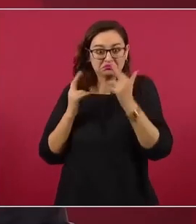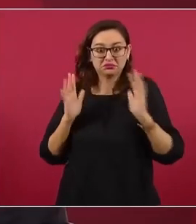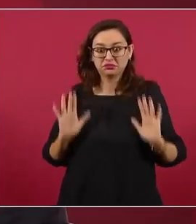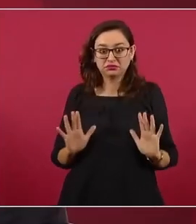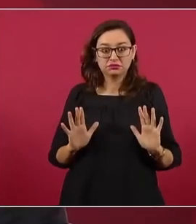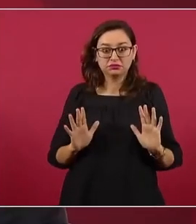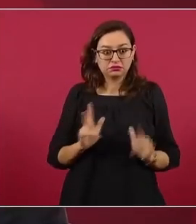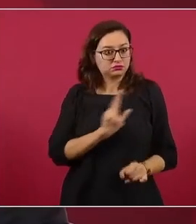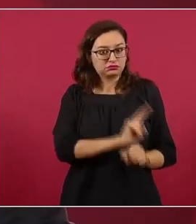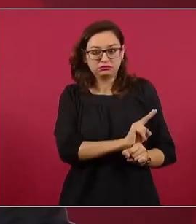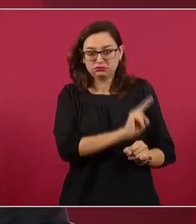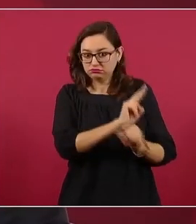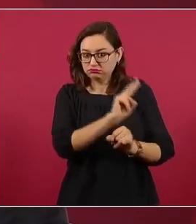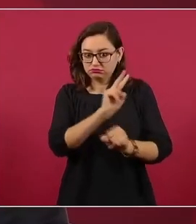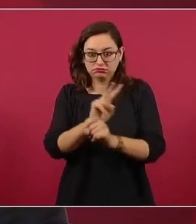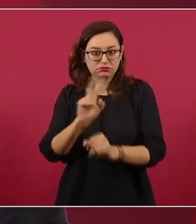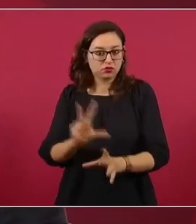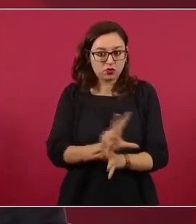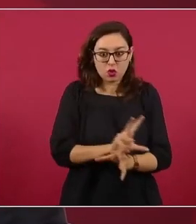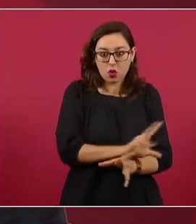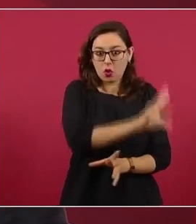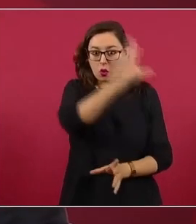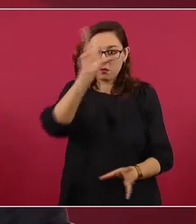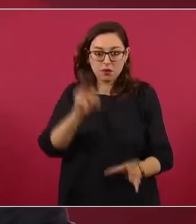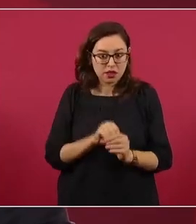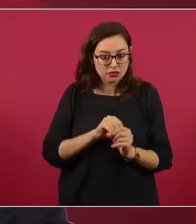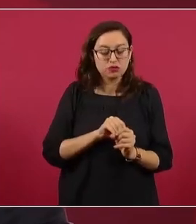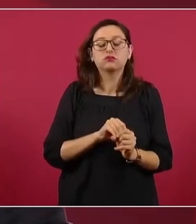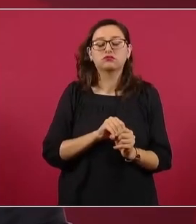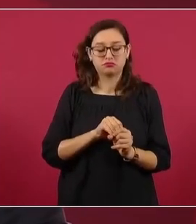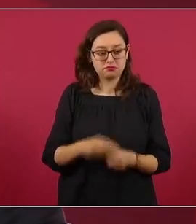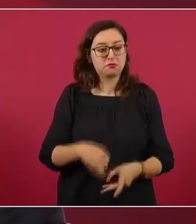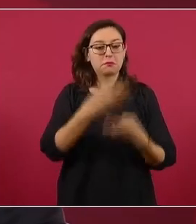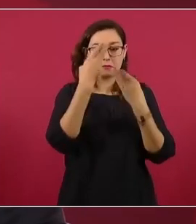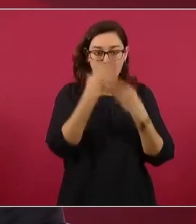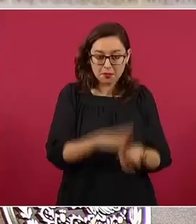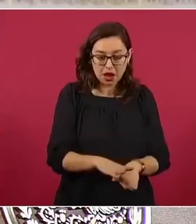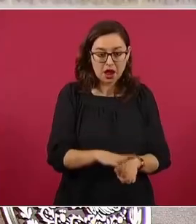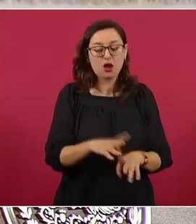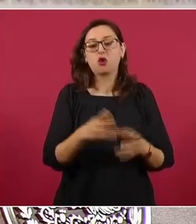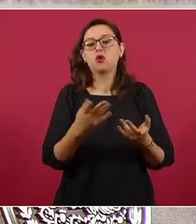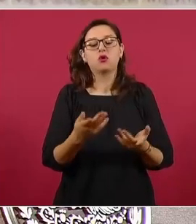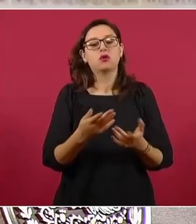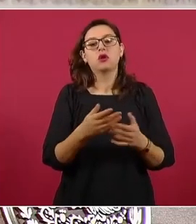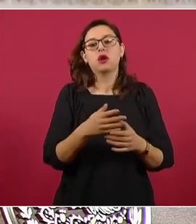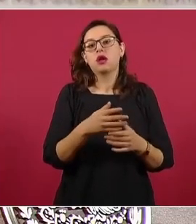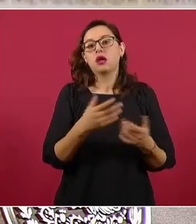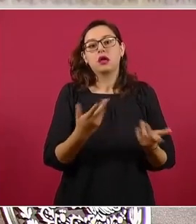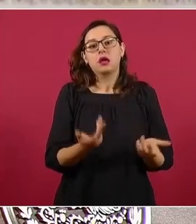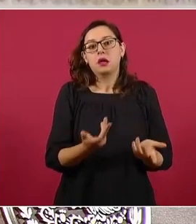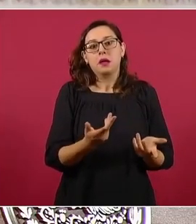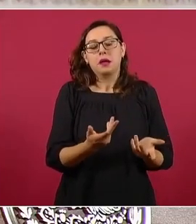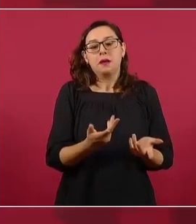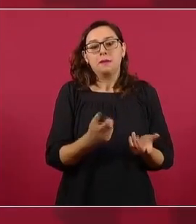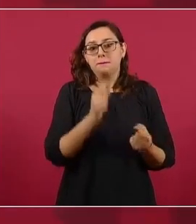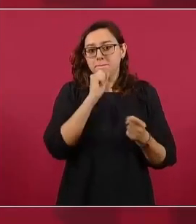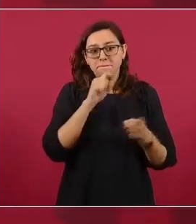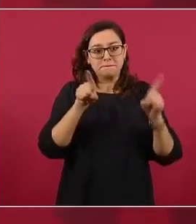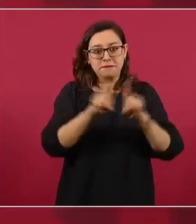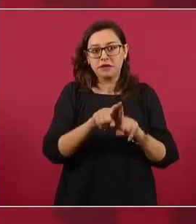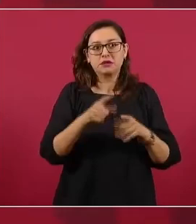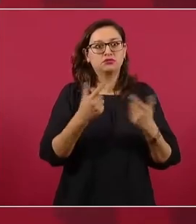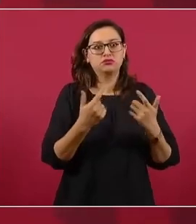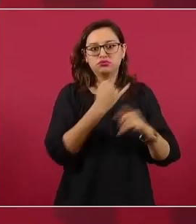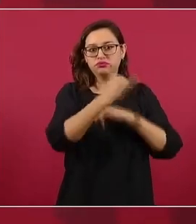Ninguno escapa al monitoreo de los bancos y de las casas de bolsa y de las actividades